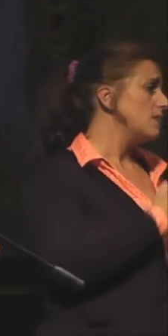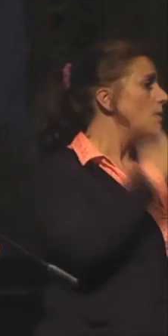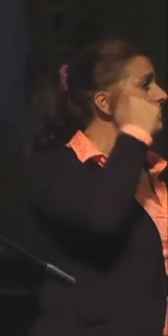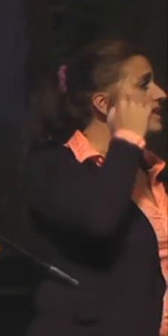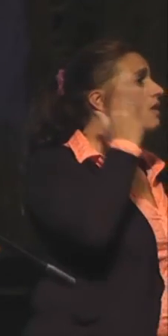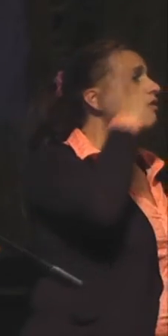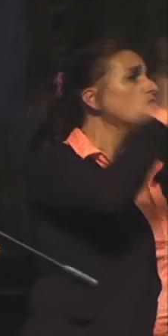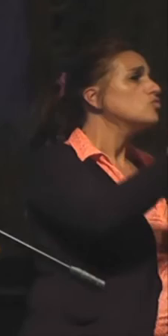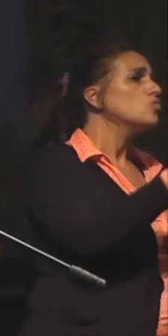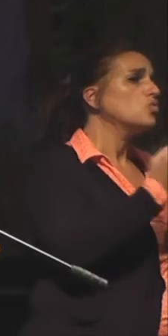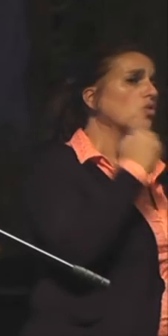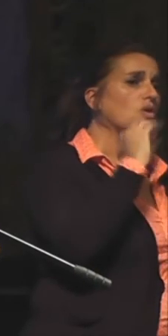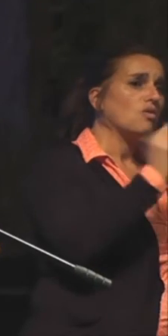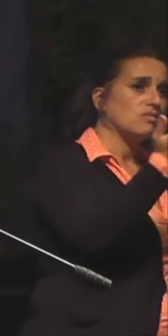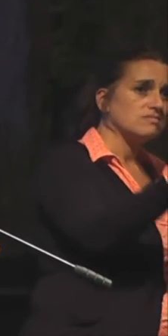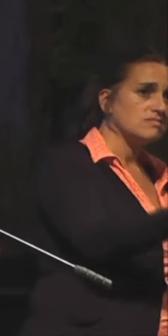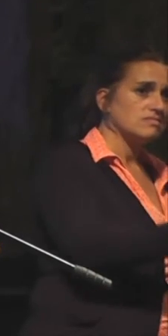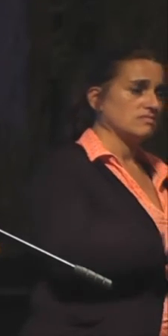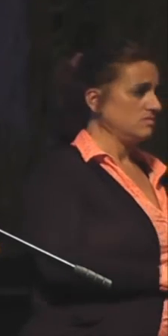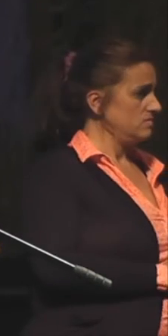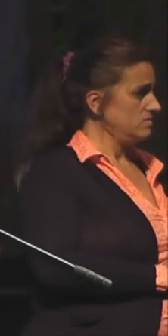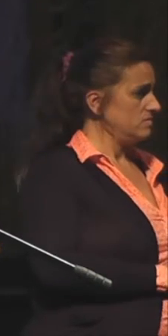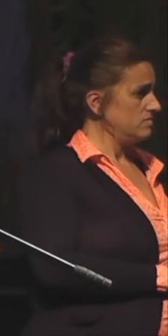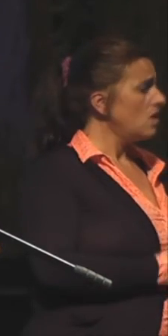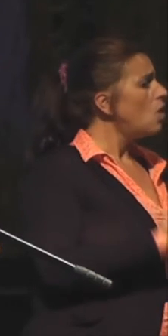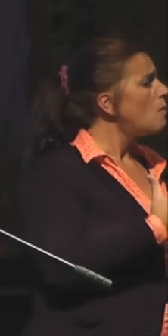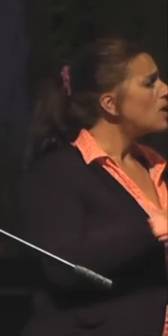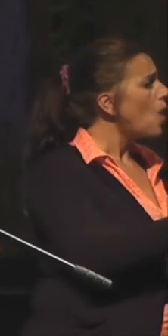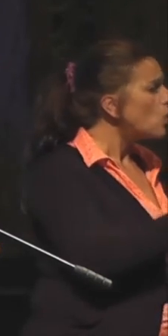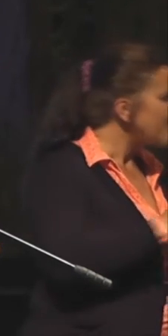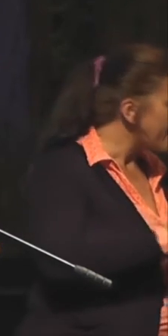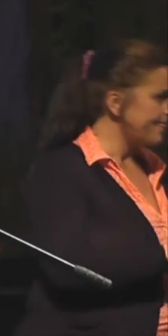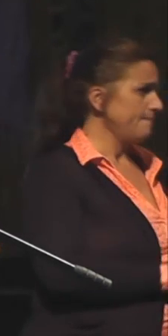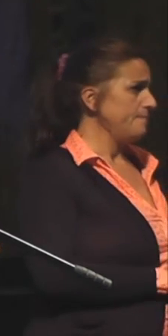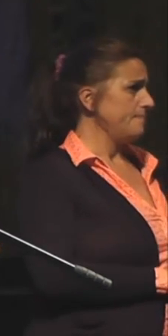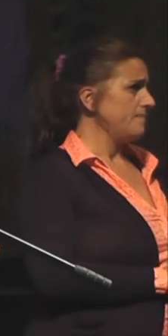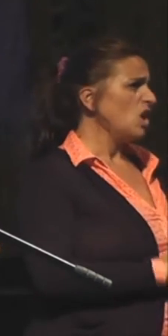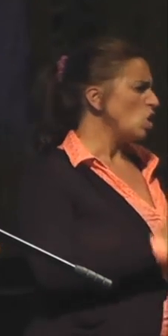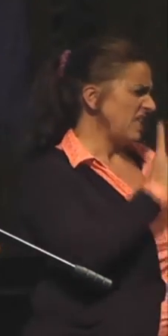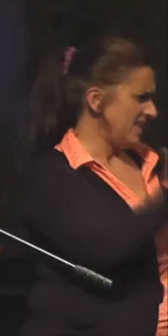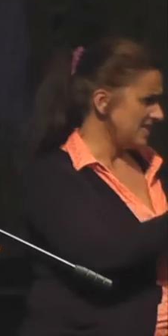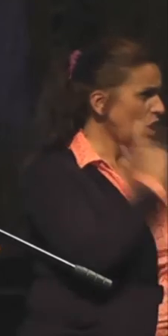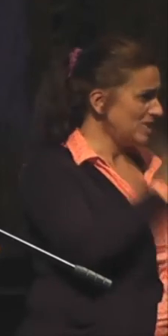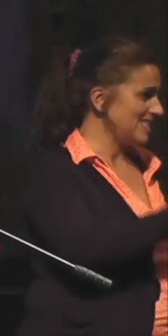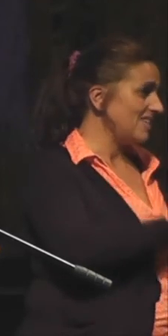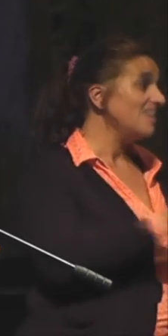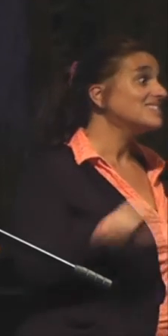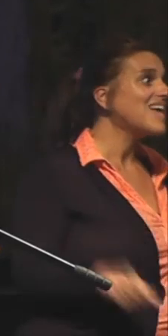en el futuro sea la generación de estos chiquilines porque la unidad ni se esgrime ni se habla ni se escribe se